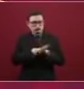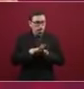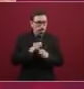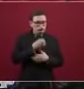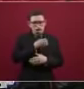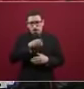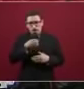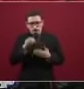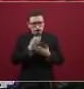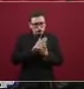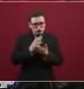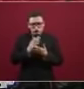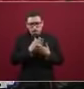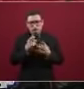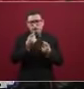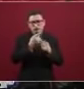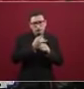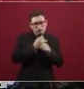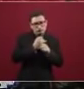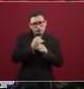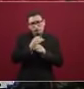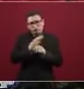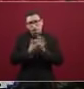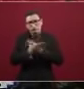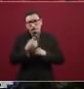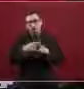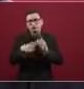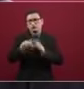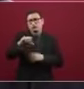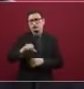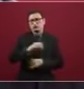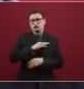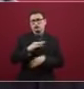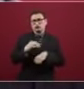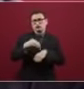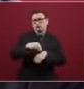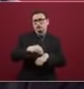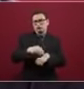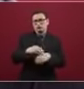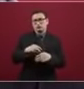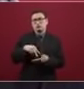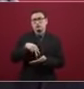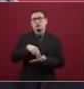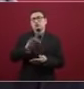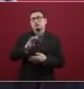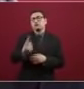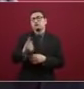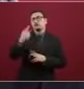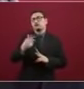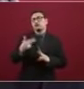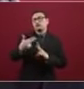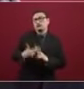algunas carpetas de investigación. Hoy puede aparecer un homicidio